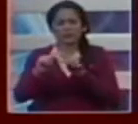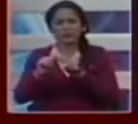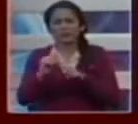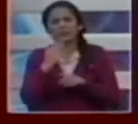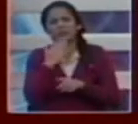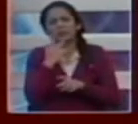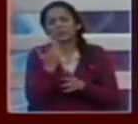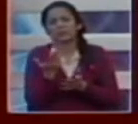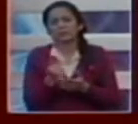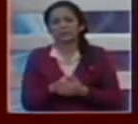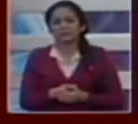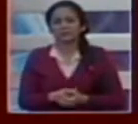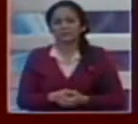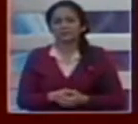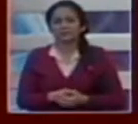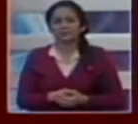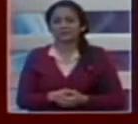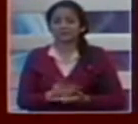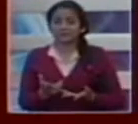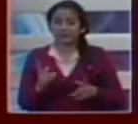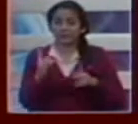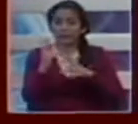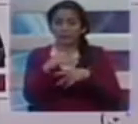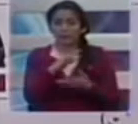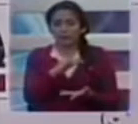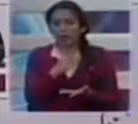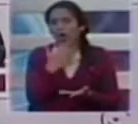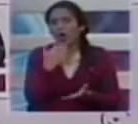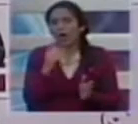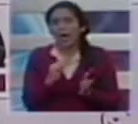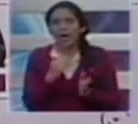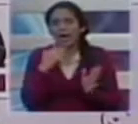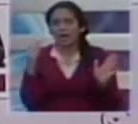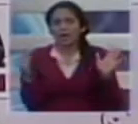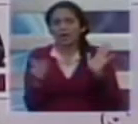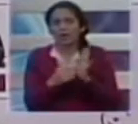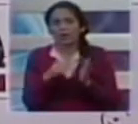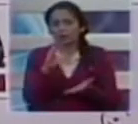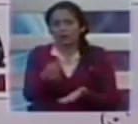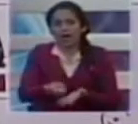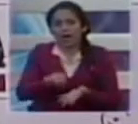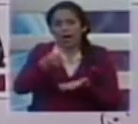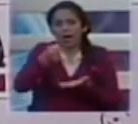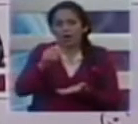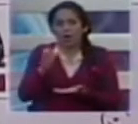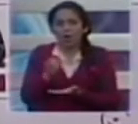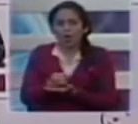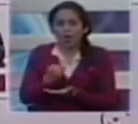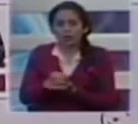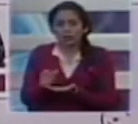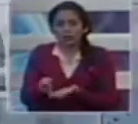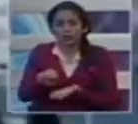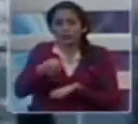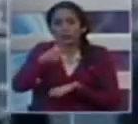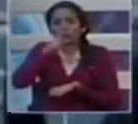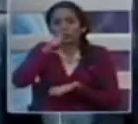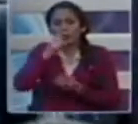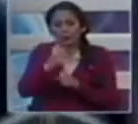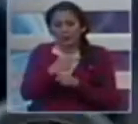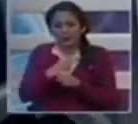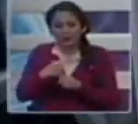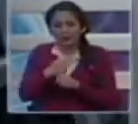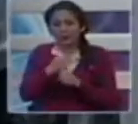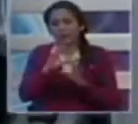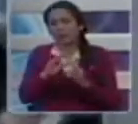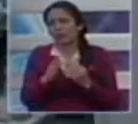puede encontrar? Bueno, tenemos desde jarros, tazas para café, tenemos cosas de